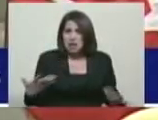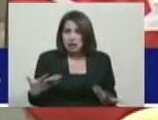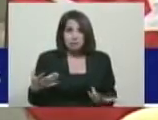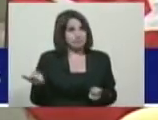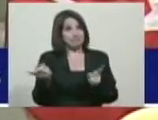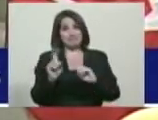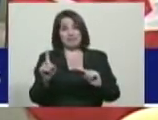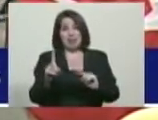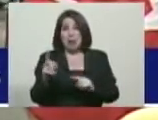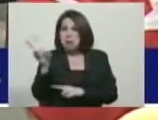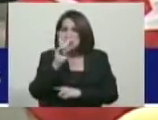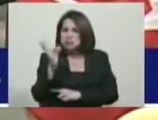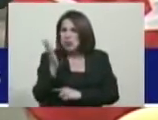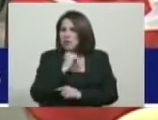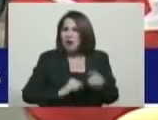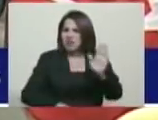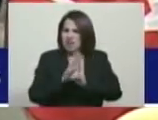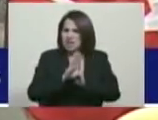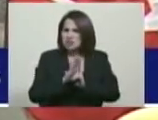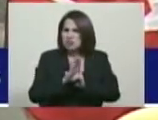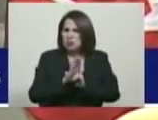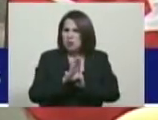Venezuela no tiene derecho al desarrollo, entonces.